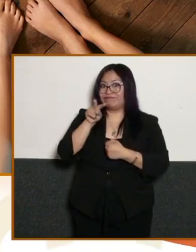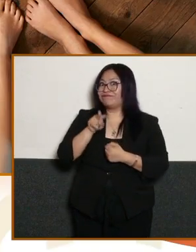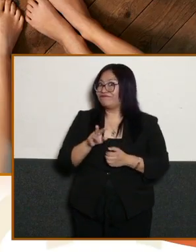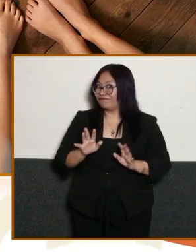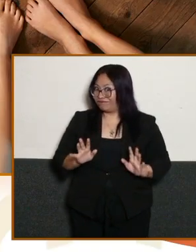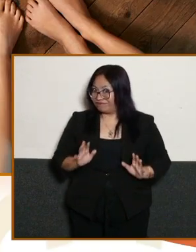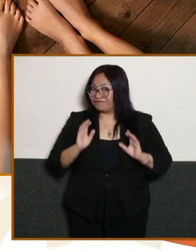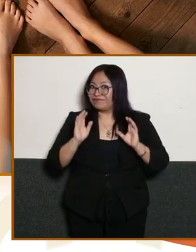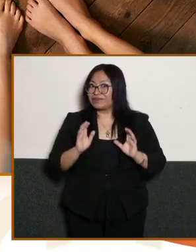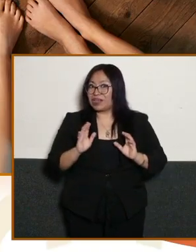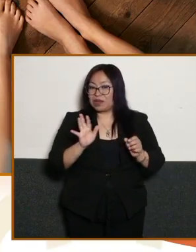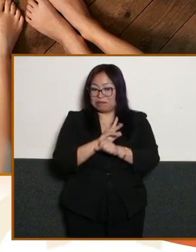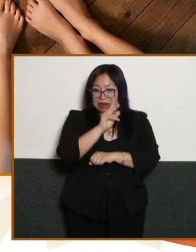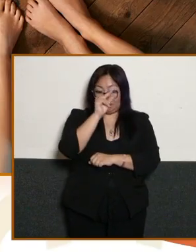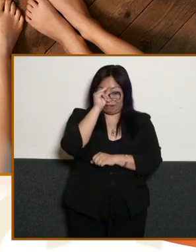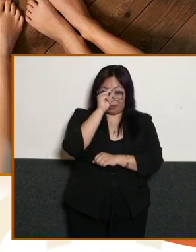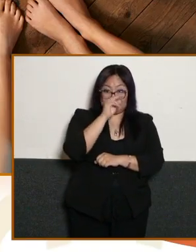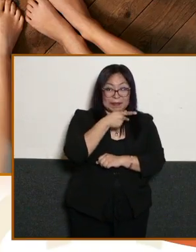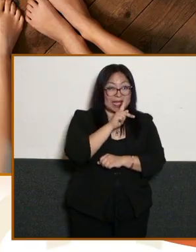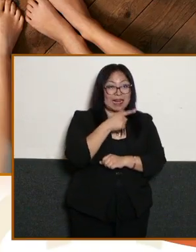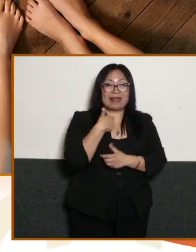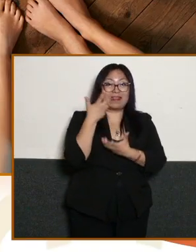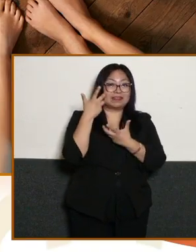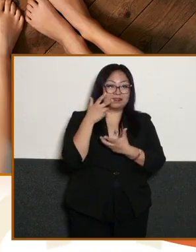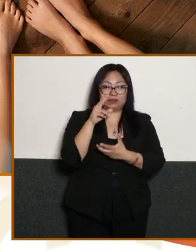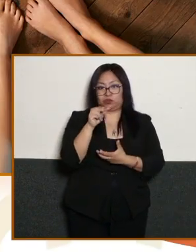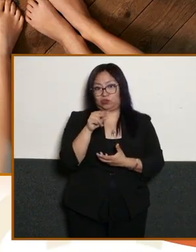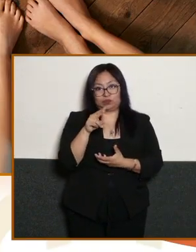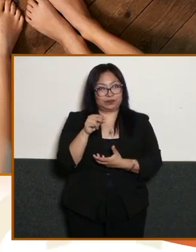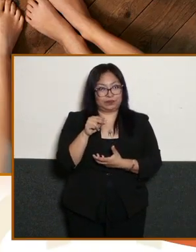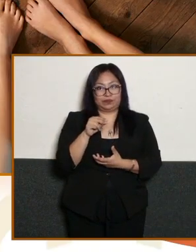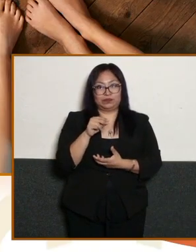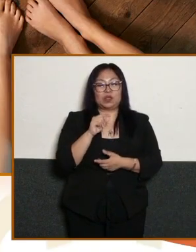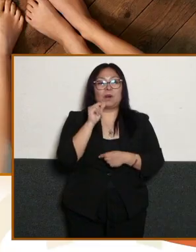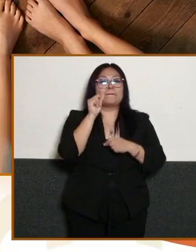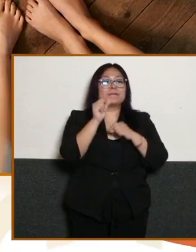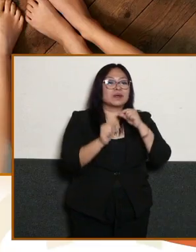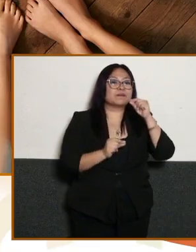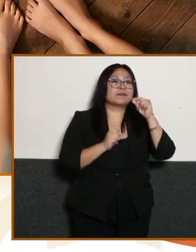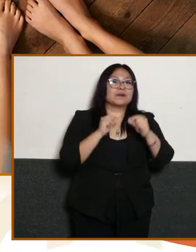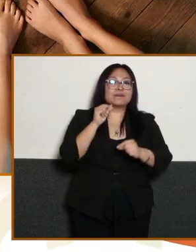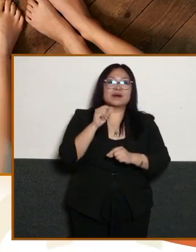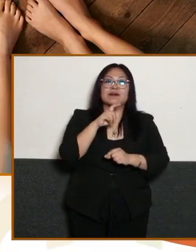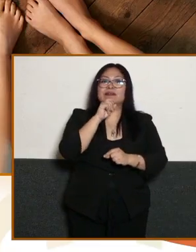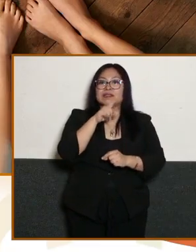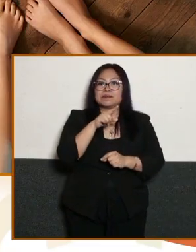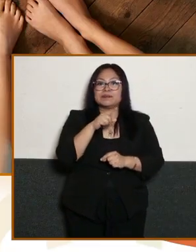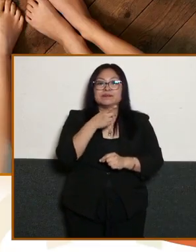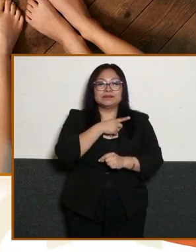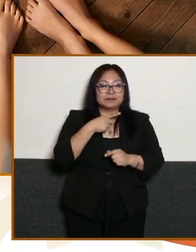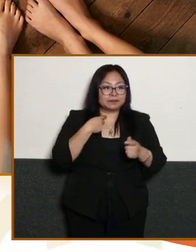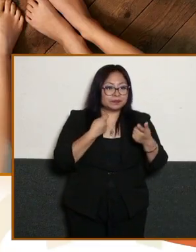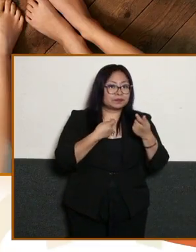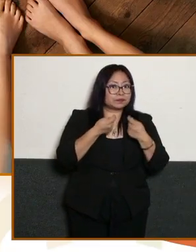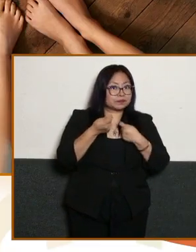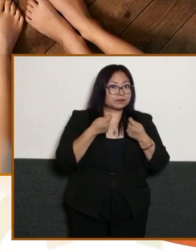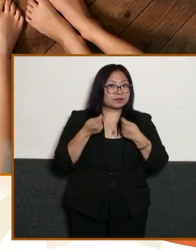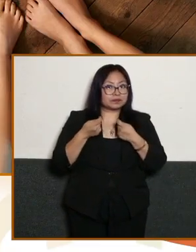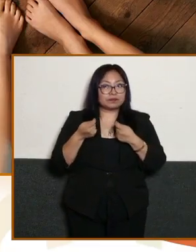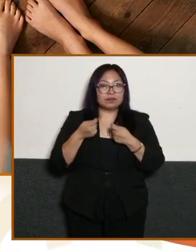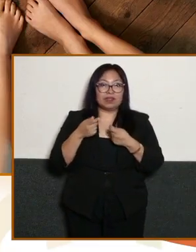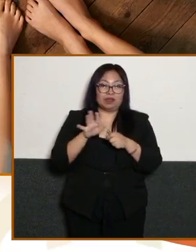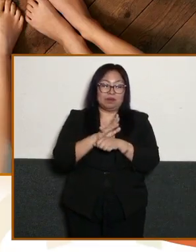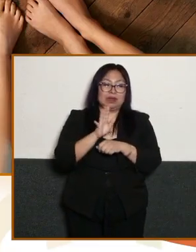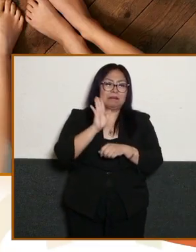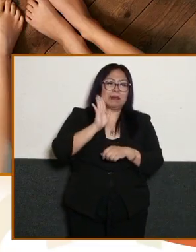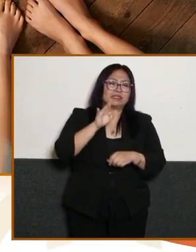sí queremos que sean bien listos, pero que no tengan deseos. Entonces, poco a poco, también tenemos que empezar a regular. Suena un poquito futurista,